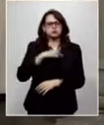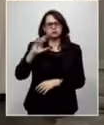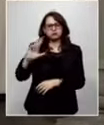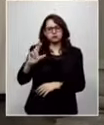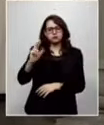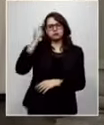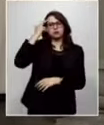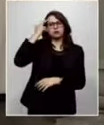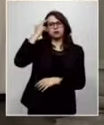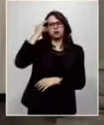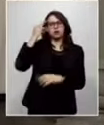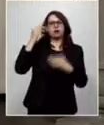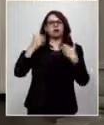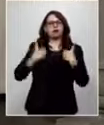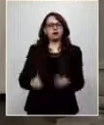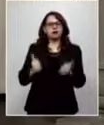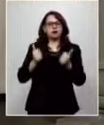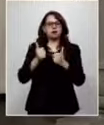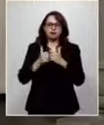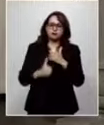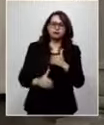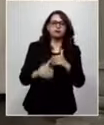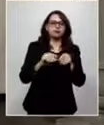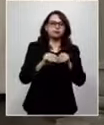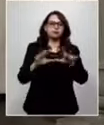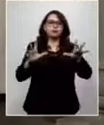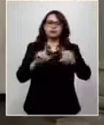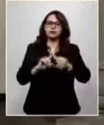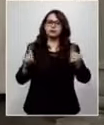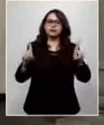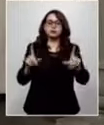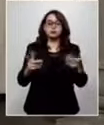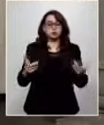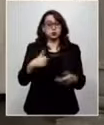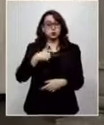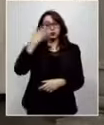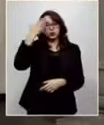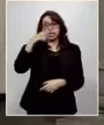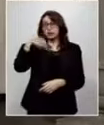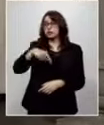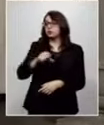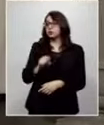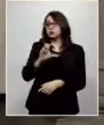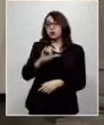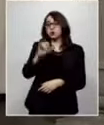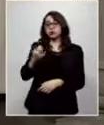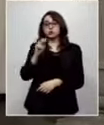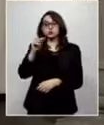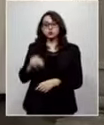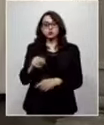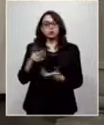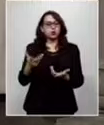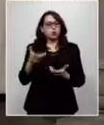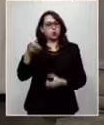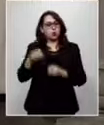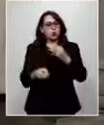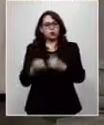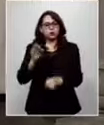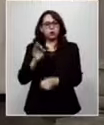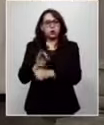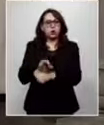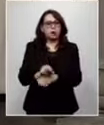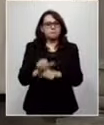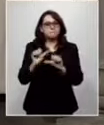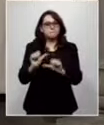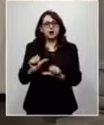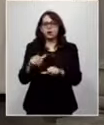Yo sé que en la Corte uno de sus máximos orgullos es el juicio de amparo, pero creo que en general en el país